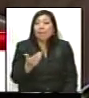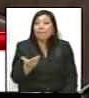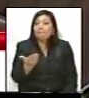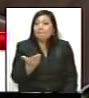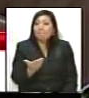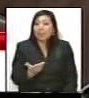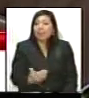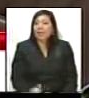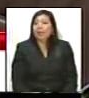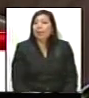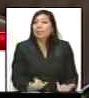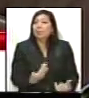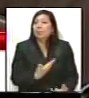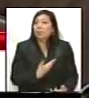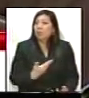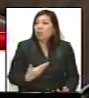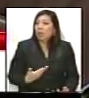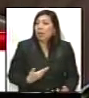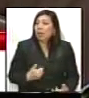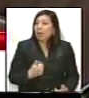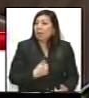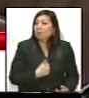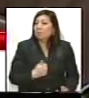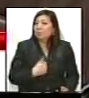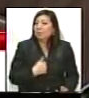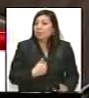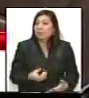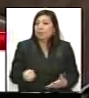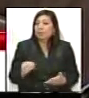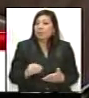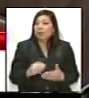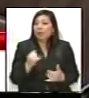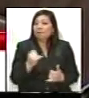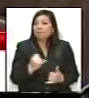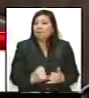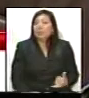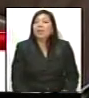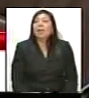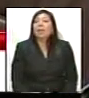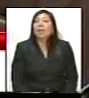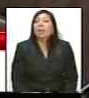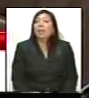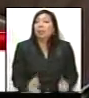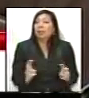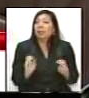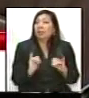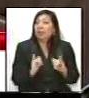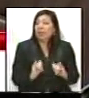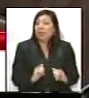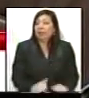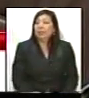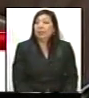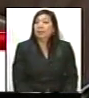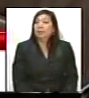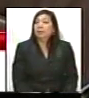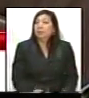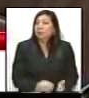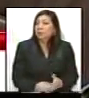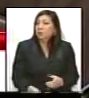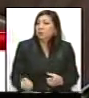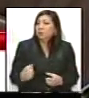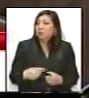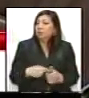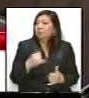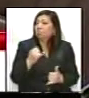también se considere a este gobierno de general en la misma disposición complementaria final con lo cual el texto quedaría así disposición complementaria